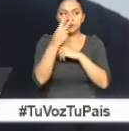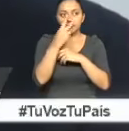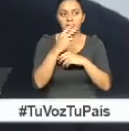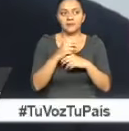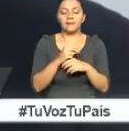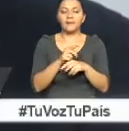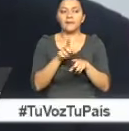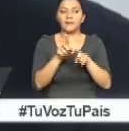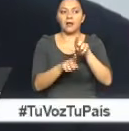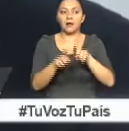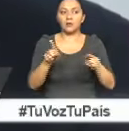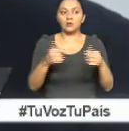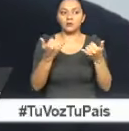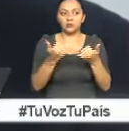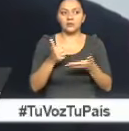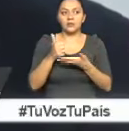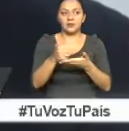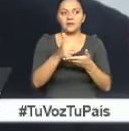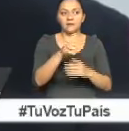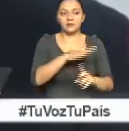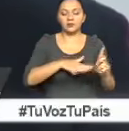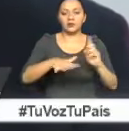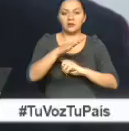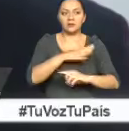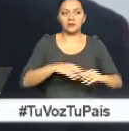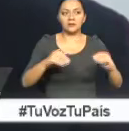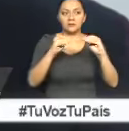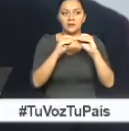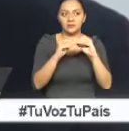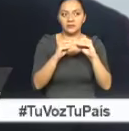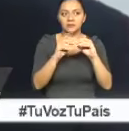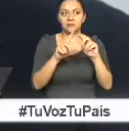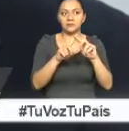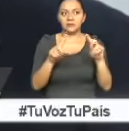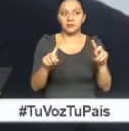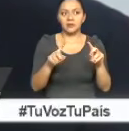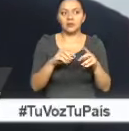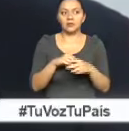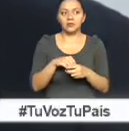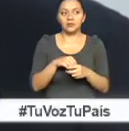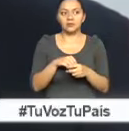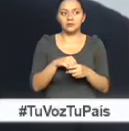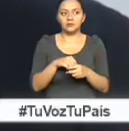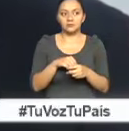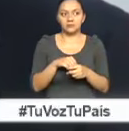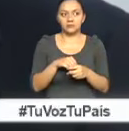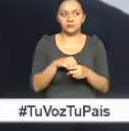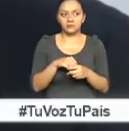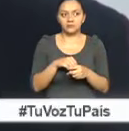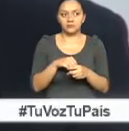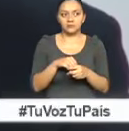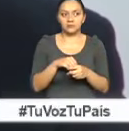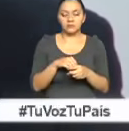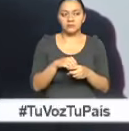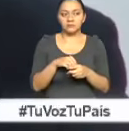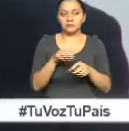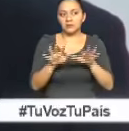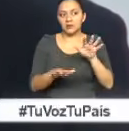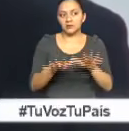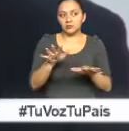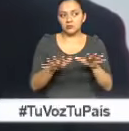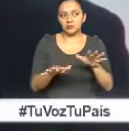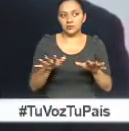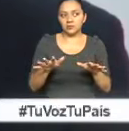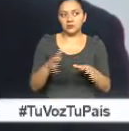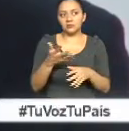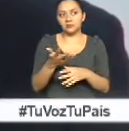Ahí también un beneficio ambiental muy grande. Dejar de emitir 1 millón de toneladas al año representa aproximadamente dejar de